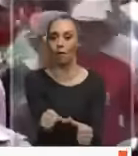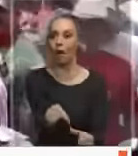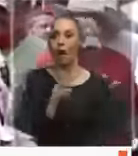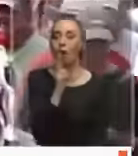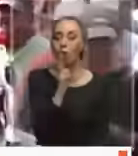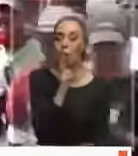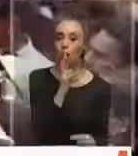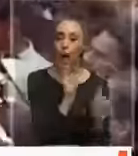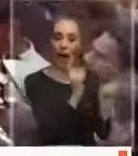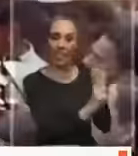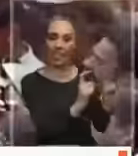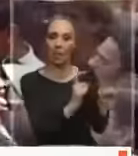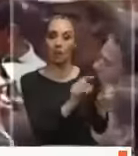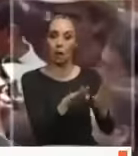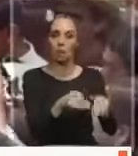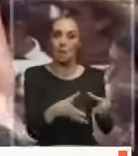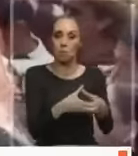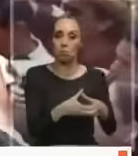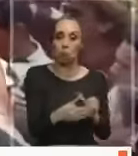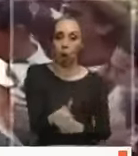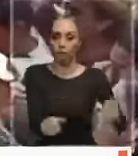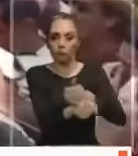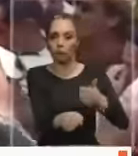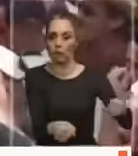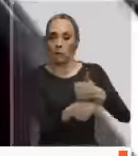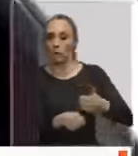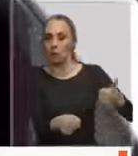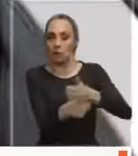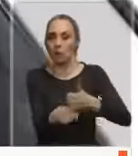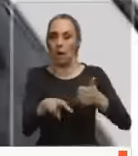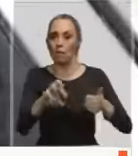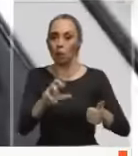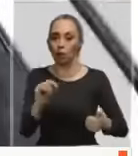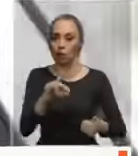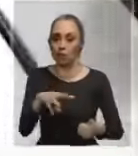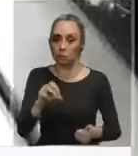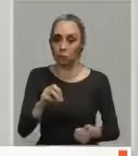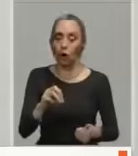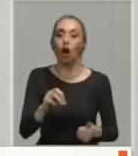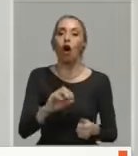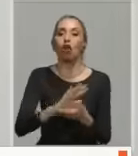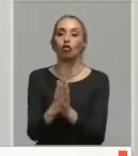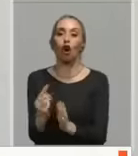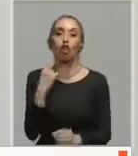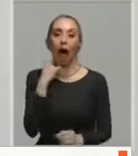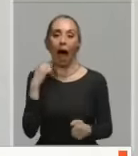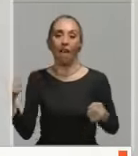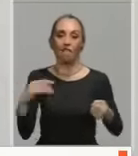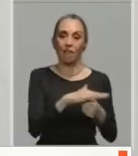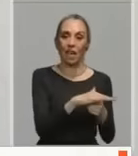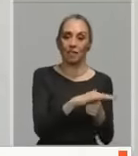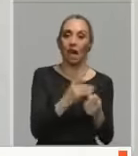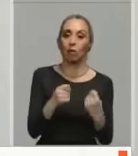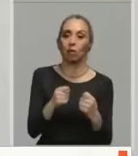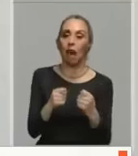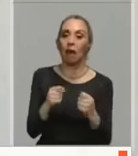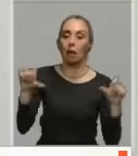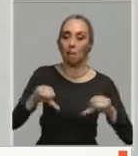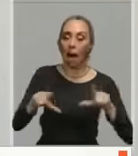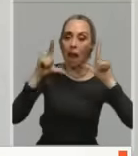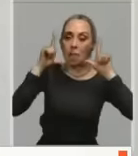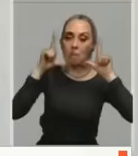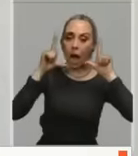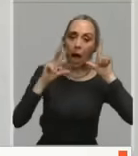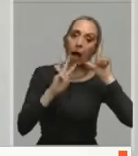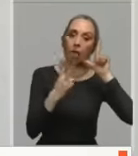las críticas de nepotismo, también muestra de que les está afectando a todos y por eso están tratando de mejorar esa imagen